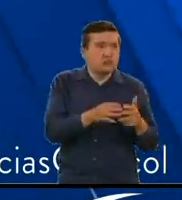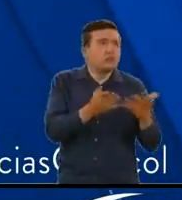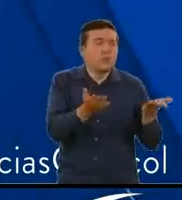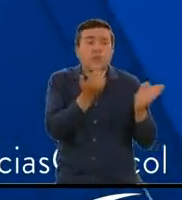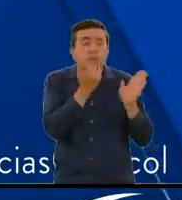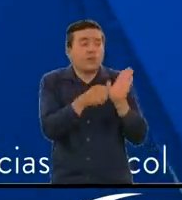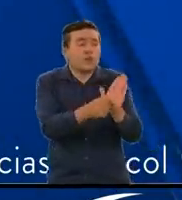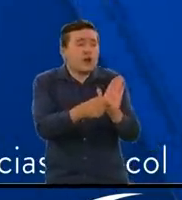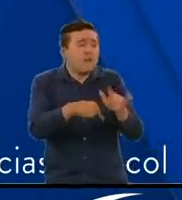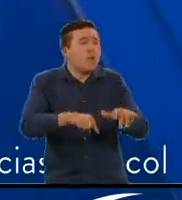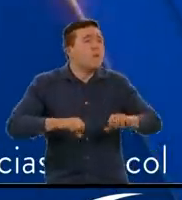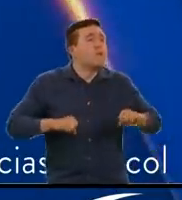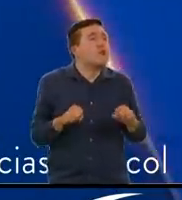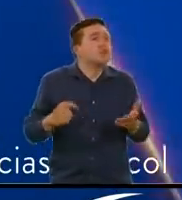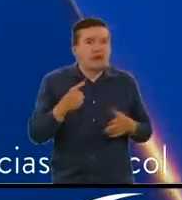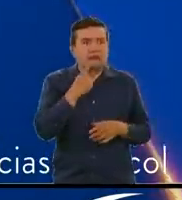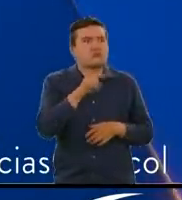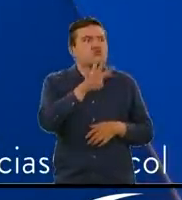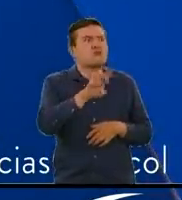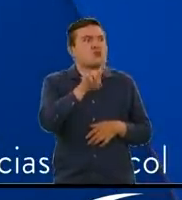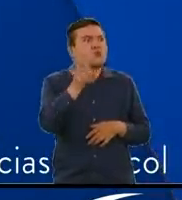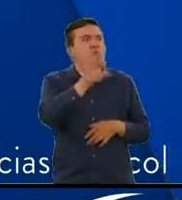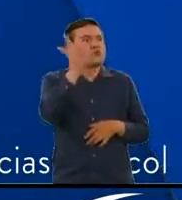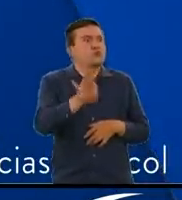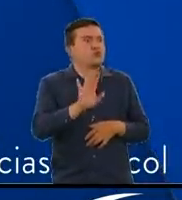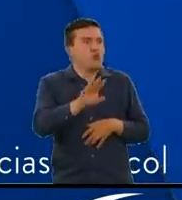Bogotá, 91% de ocupación de UCI.